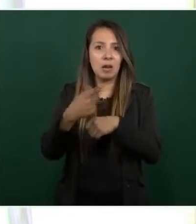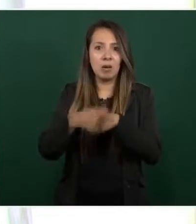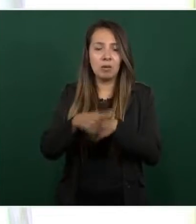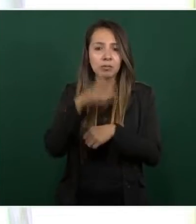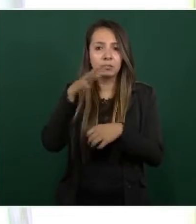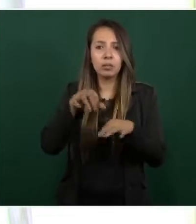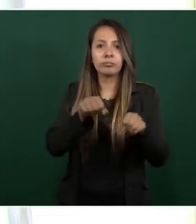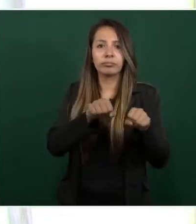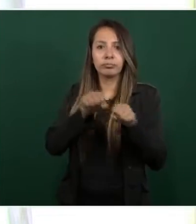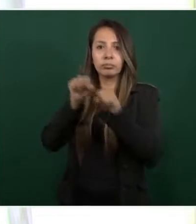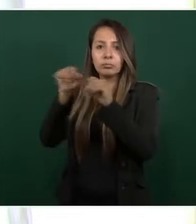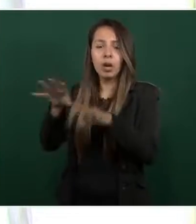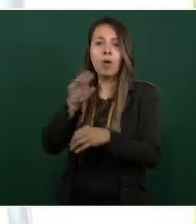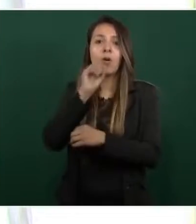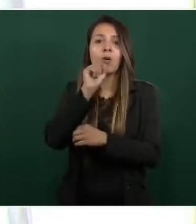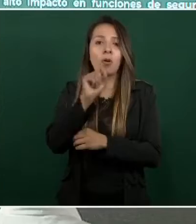explosivos,